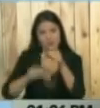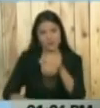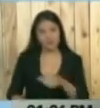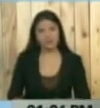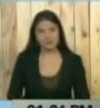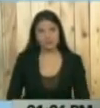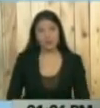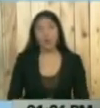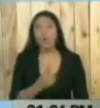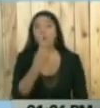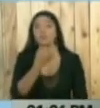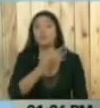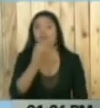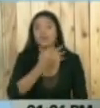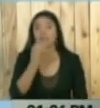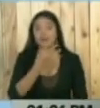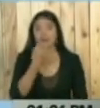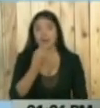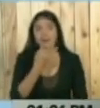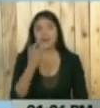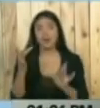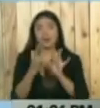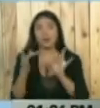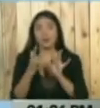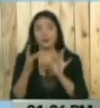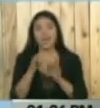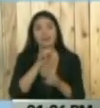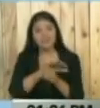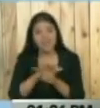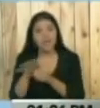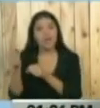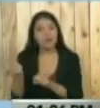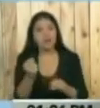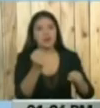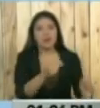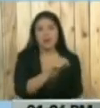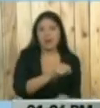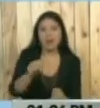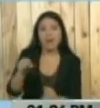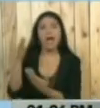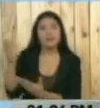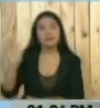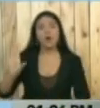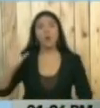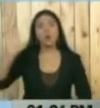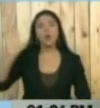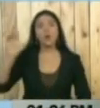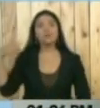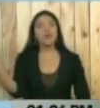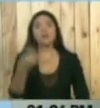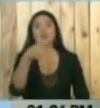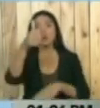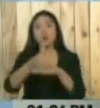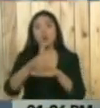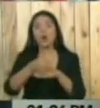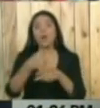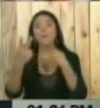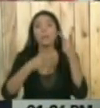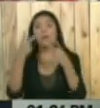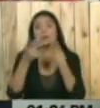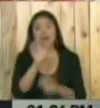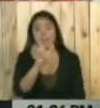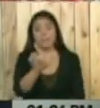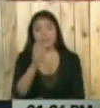7:07 de la tarde, 7 minutos, nos trasladamos de inmediato al estado Delta Macuro. Allí se realiza el acto de juramentación de las estructuras políticas municipales del PSUV.